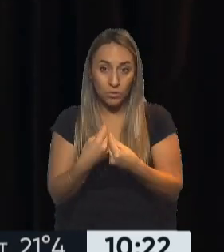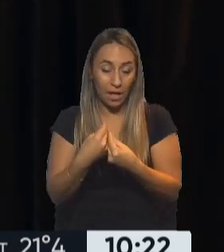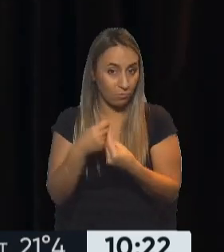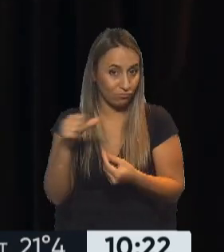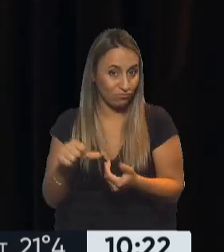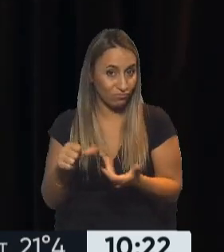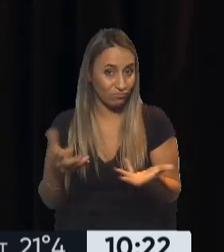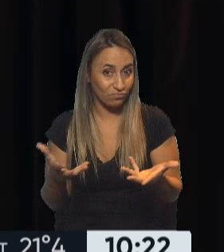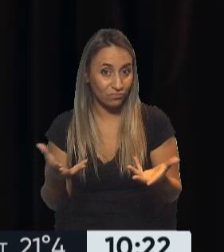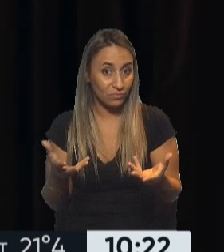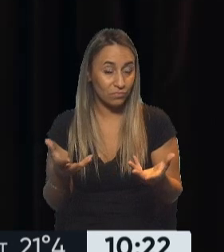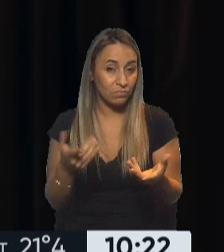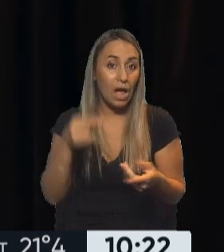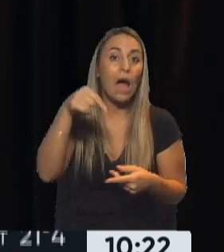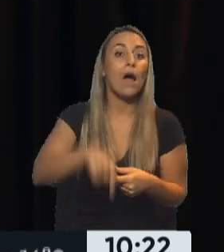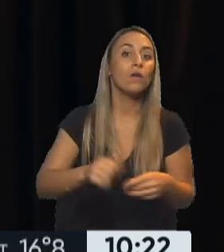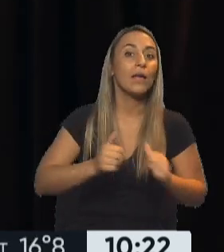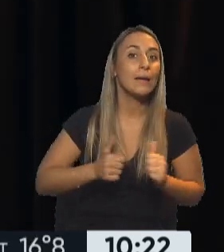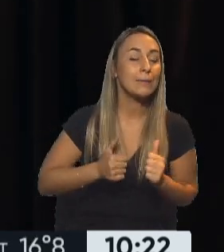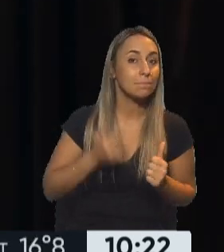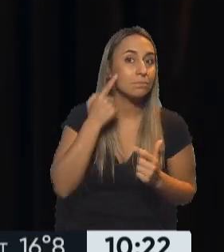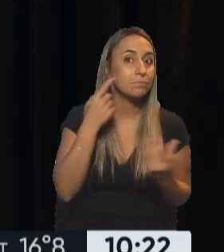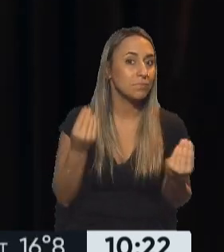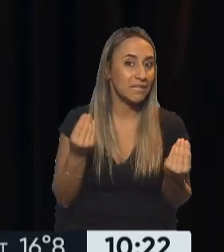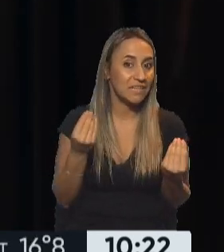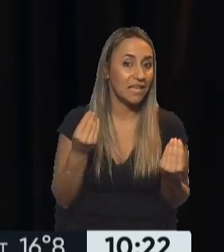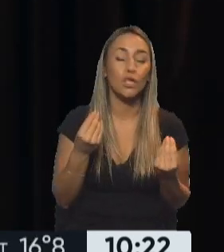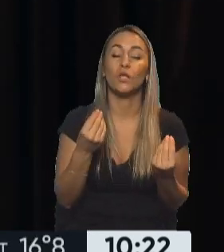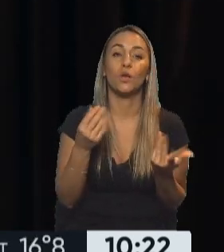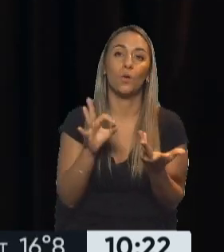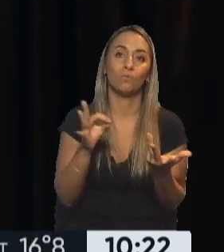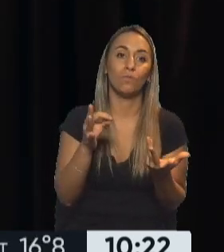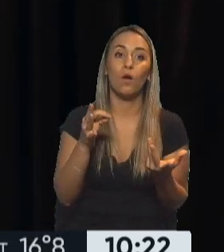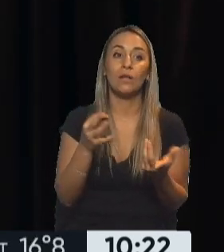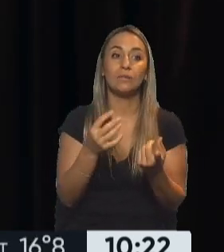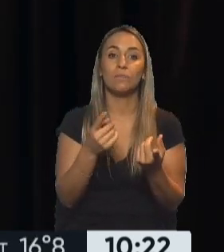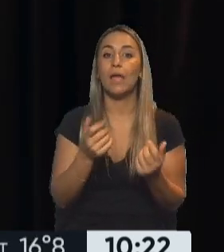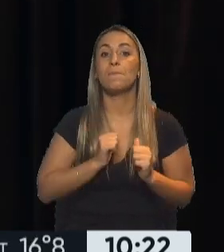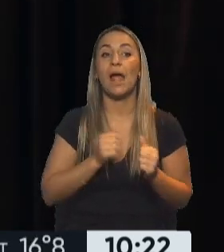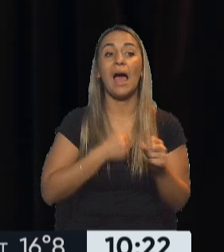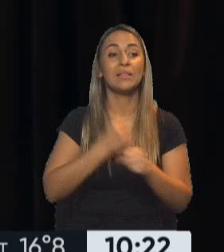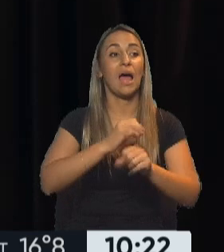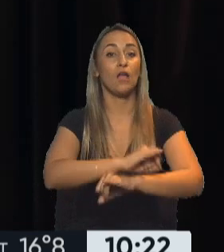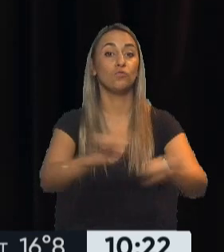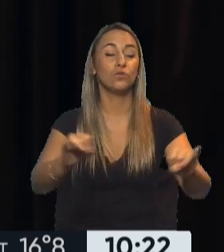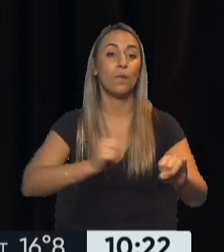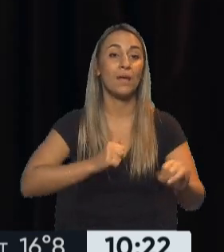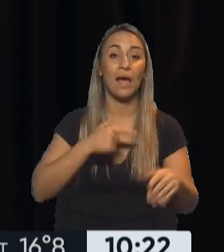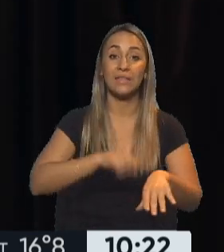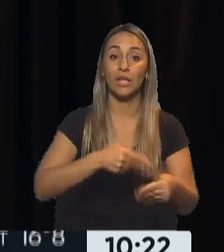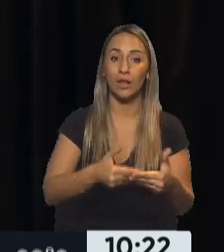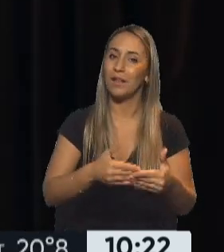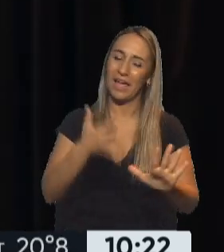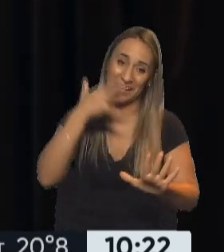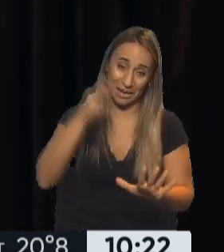dándose. ¿Cómo van a esperar los resultados y cuánto van a esperar para salir a comunicarlos? No, creo que fallaron todas